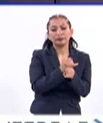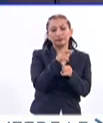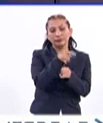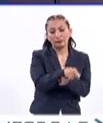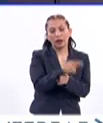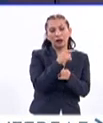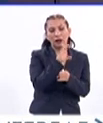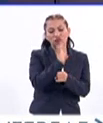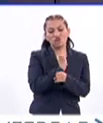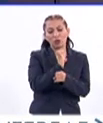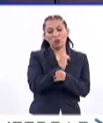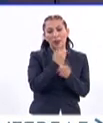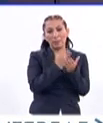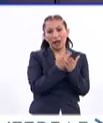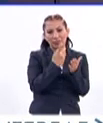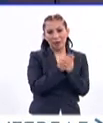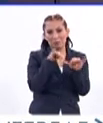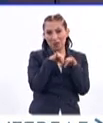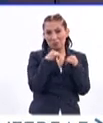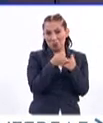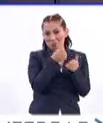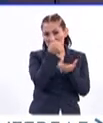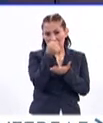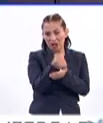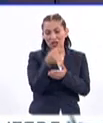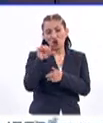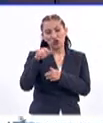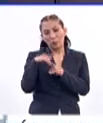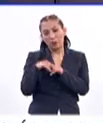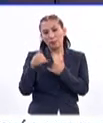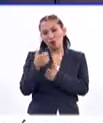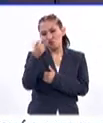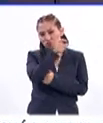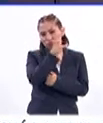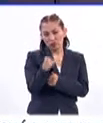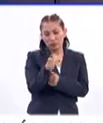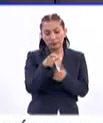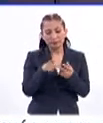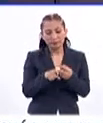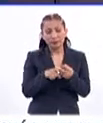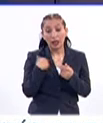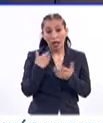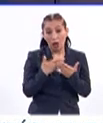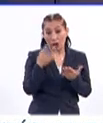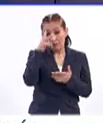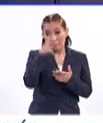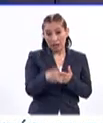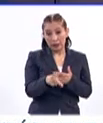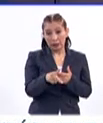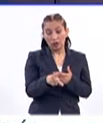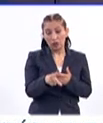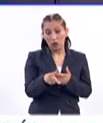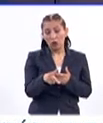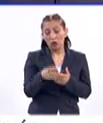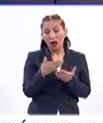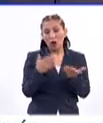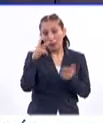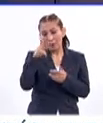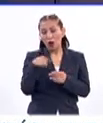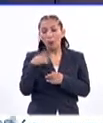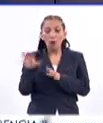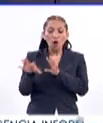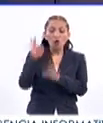por el Puma de plata, ¿no? Y un premio también económico. Ahora México, que se premia la